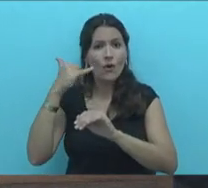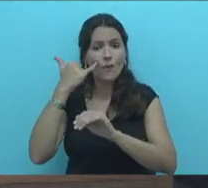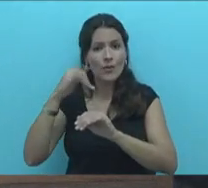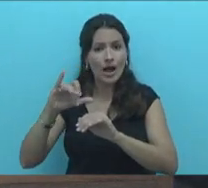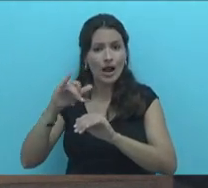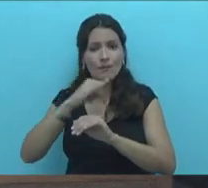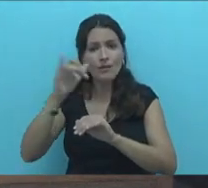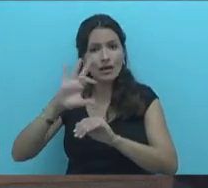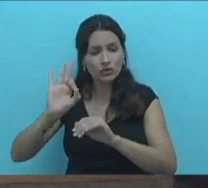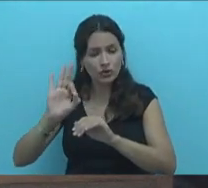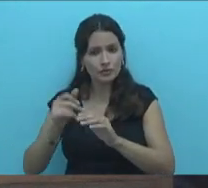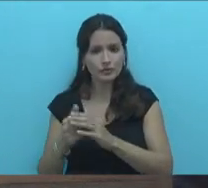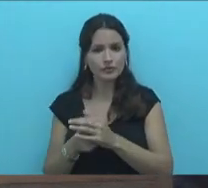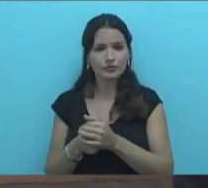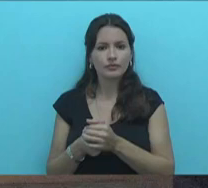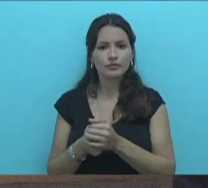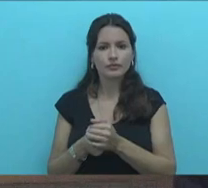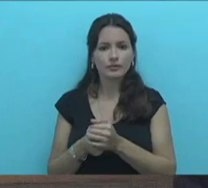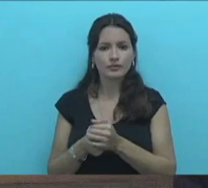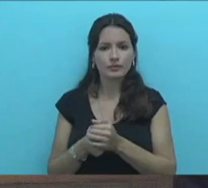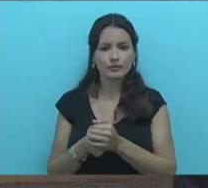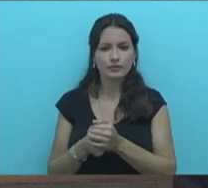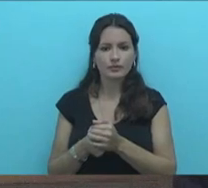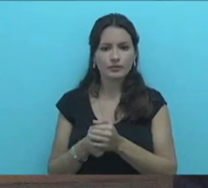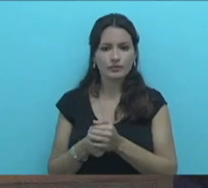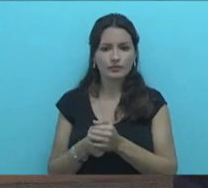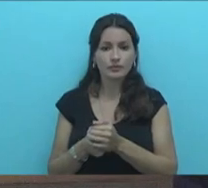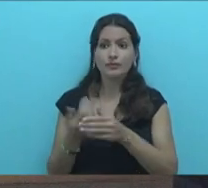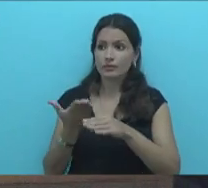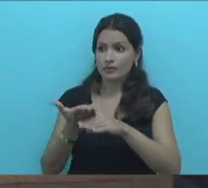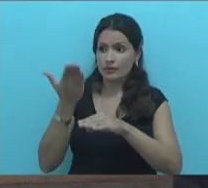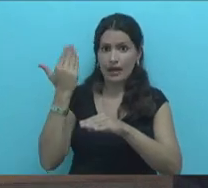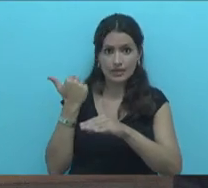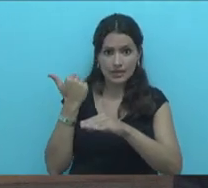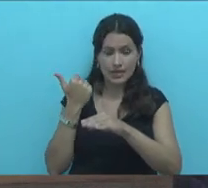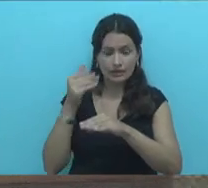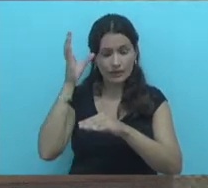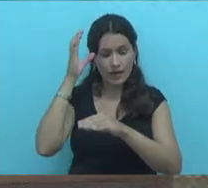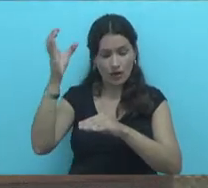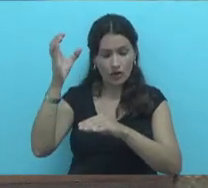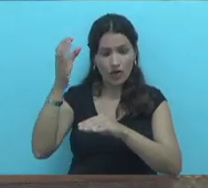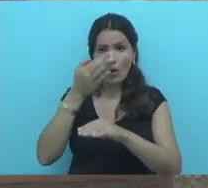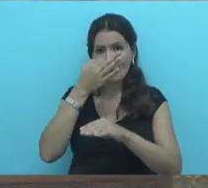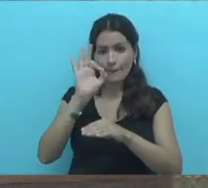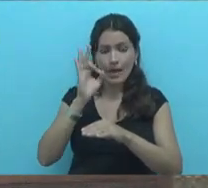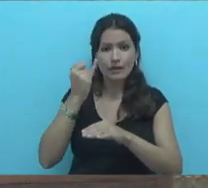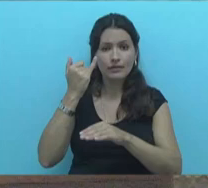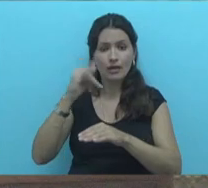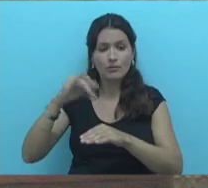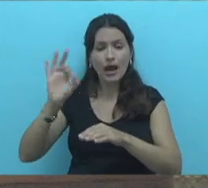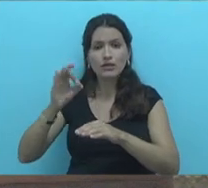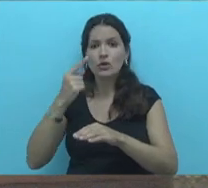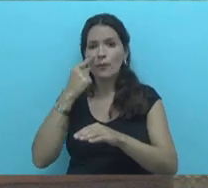marzo, se recordaron 44 años de la invasión a Villa Constitución. 20 de marzo de